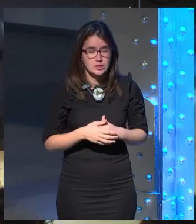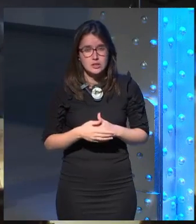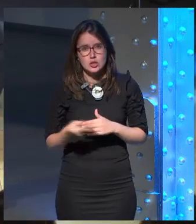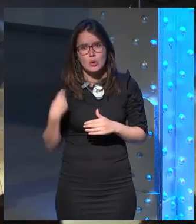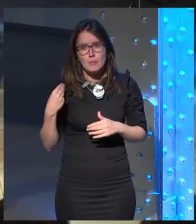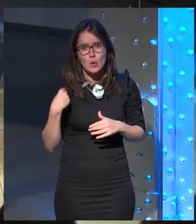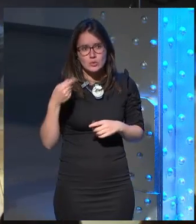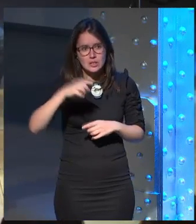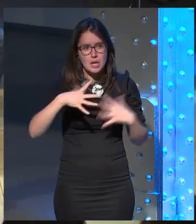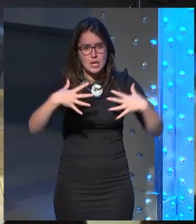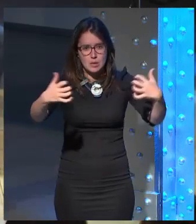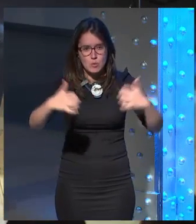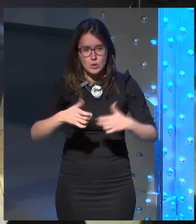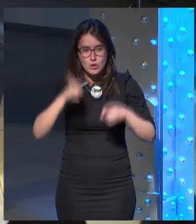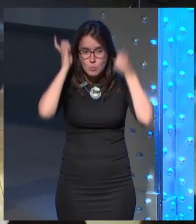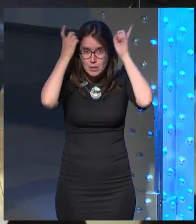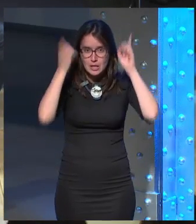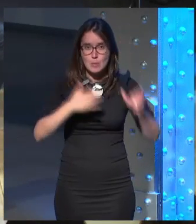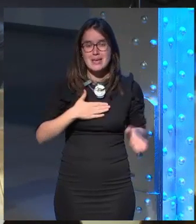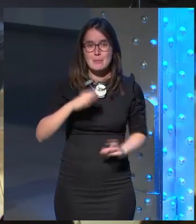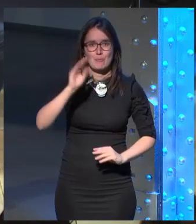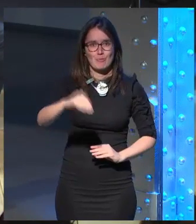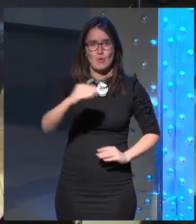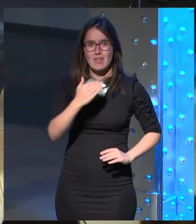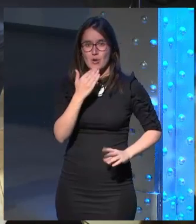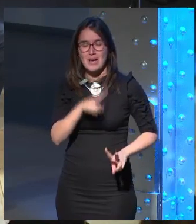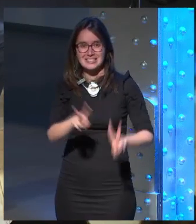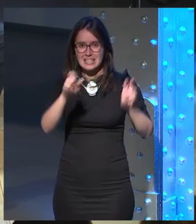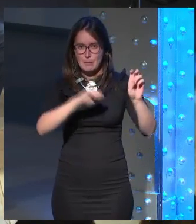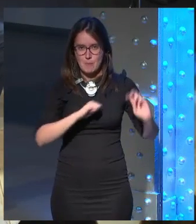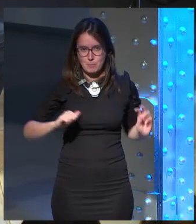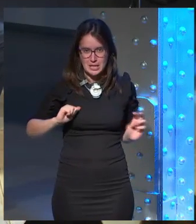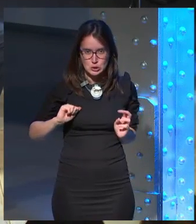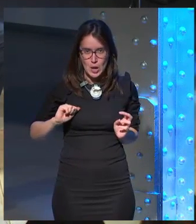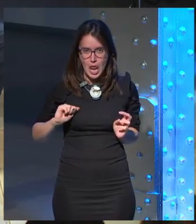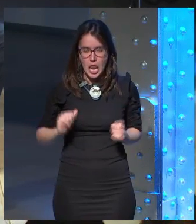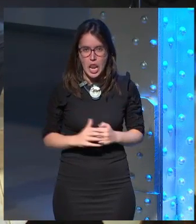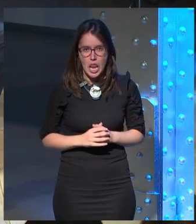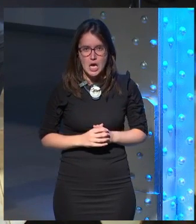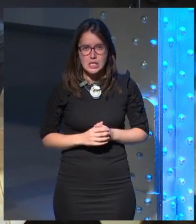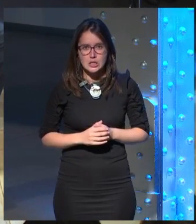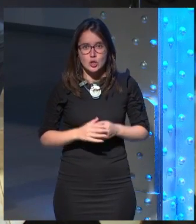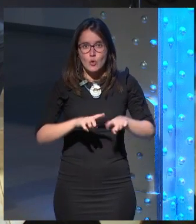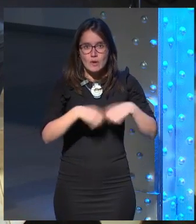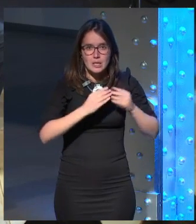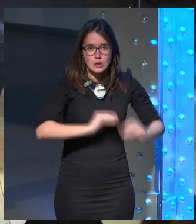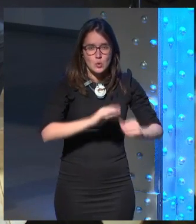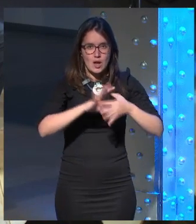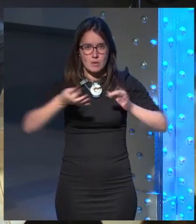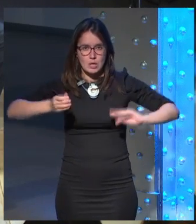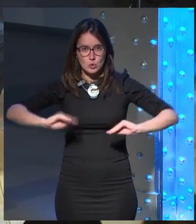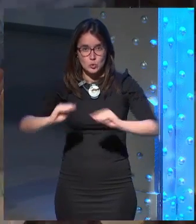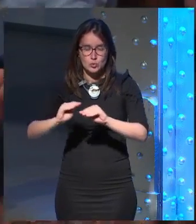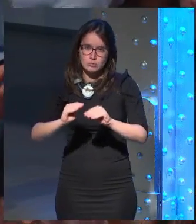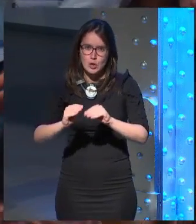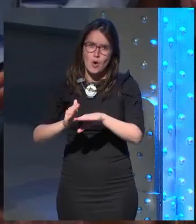¿En la mano? Bueno, pues mi pregunta es un poco más sobre el tema personal. Y aparte de su familia y de sus amigos,